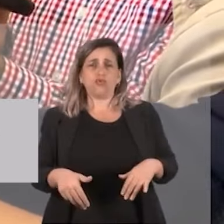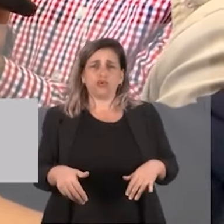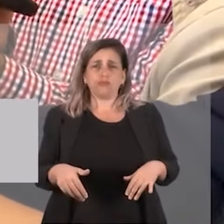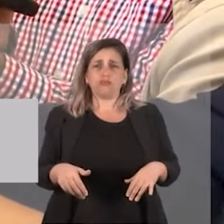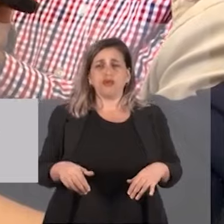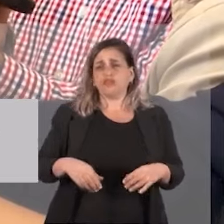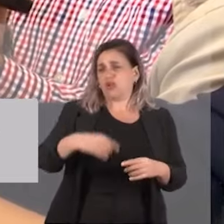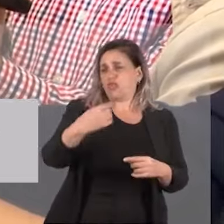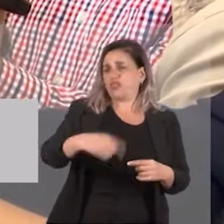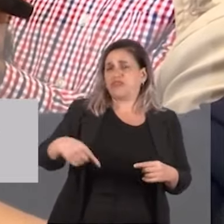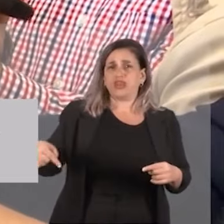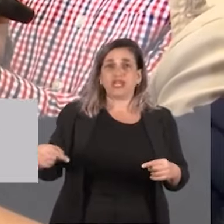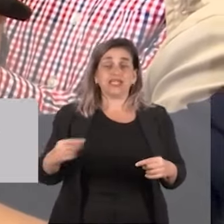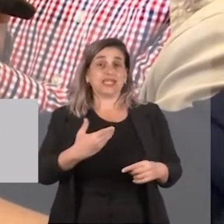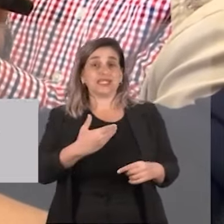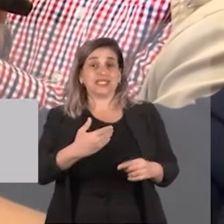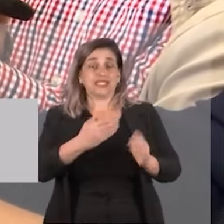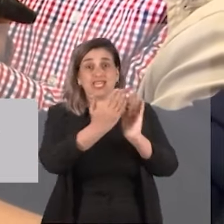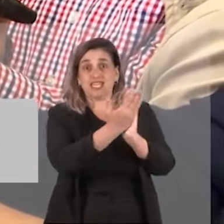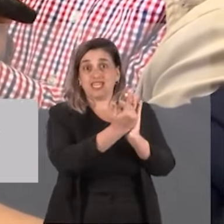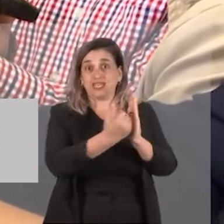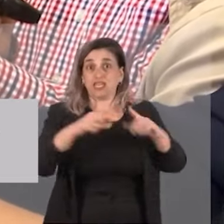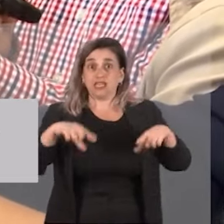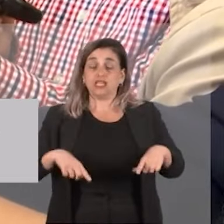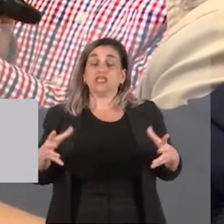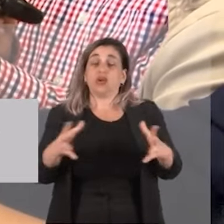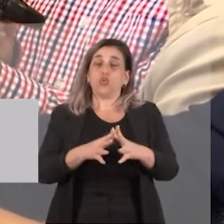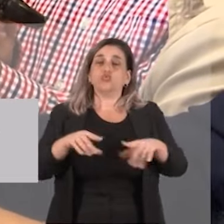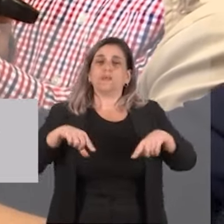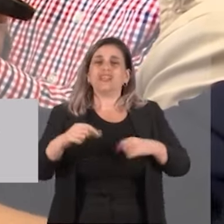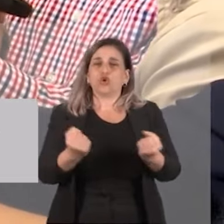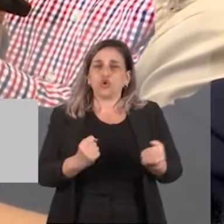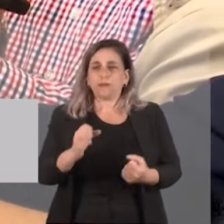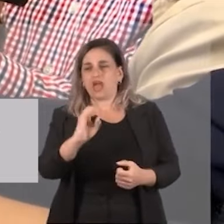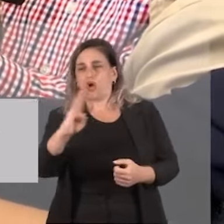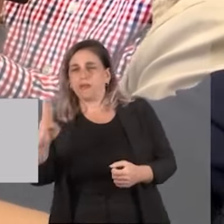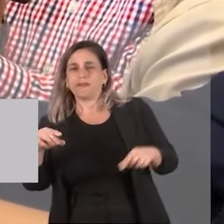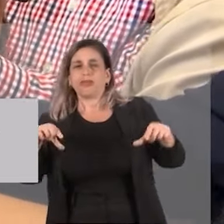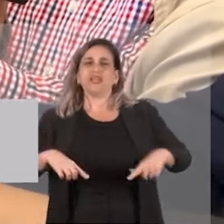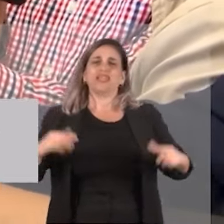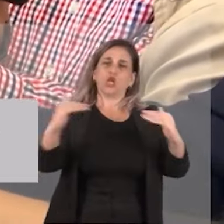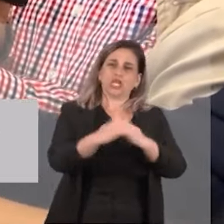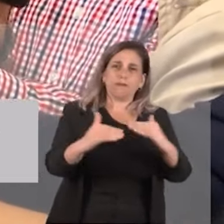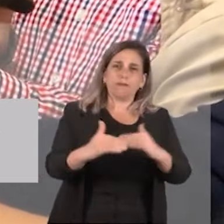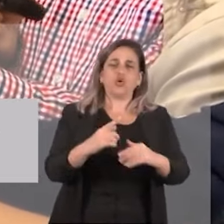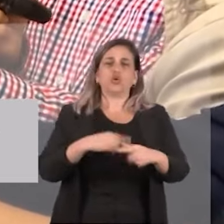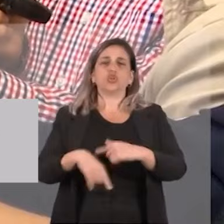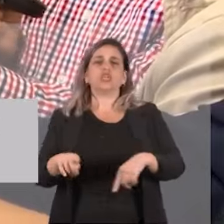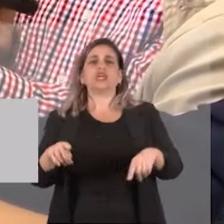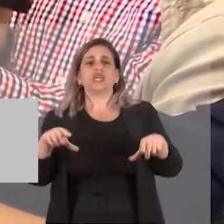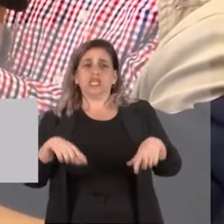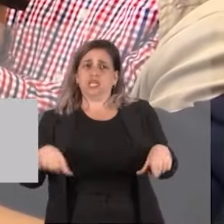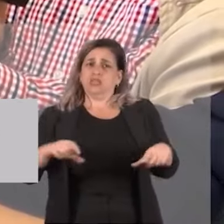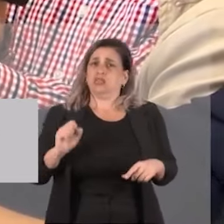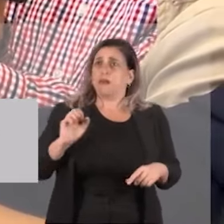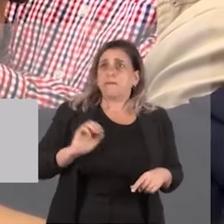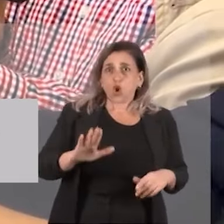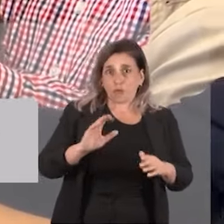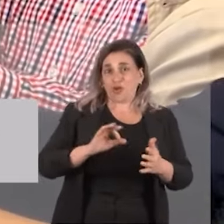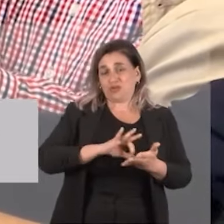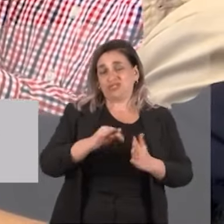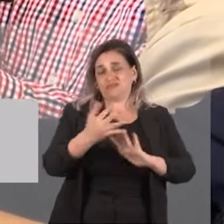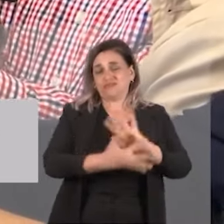cuando se vaya el agua, cuando haya hecho una evaluación por parte de los distintos gobiernos departamentales, con el Ministerio de Economía, con la OPP,